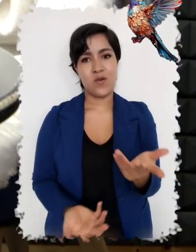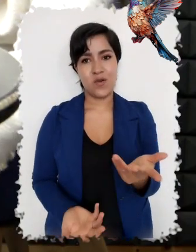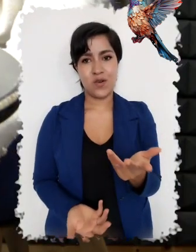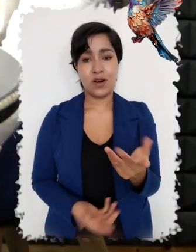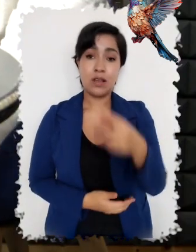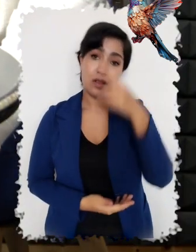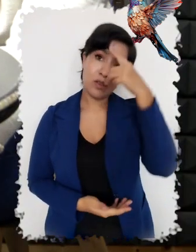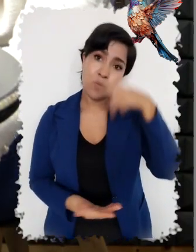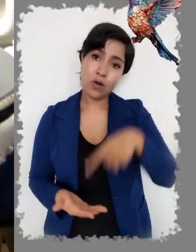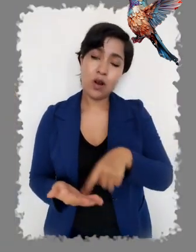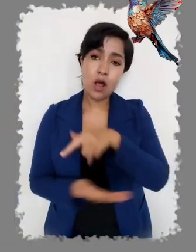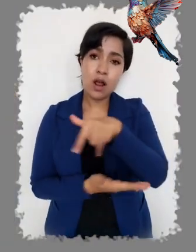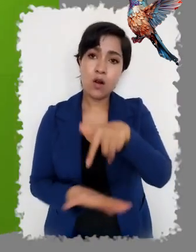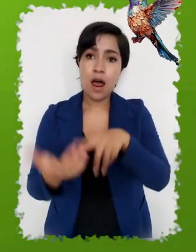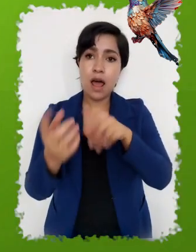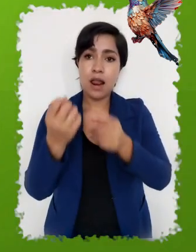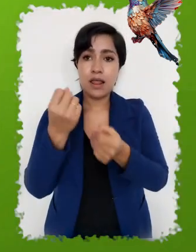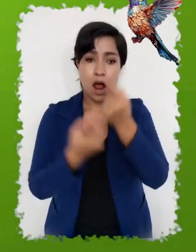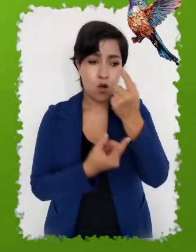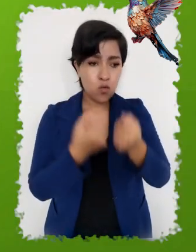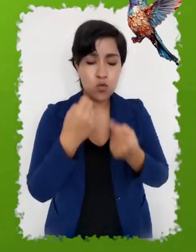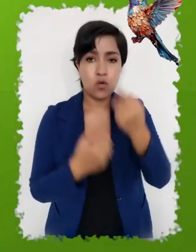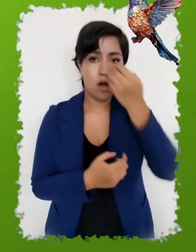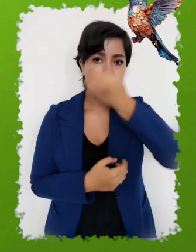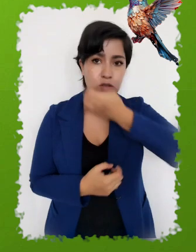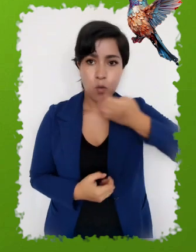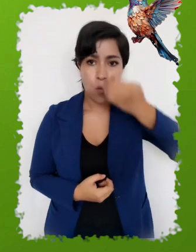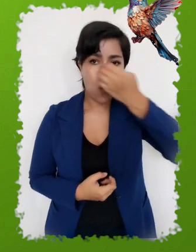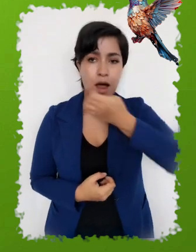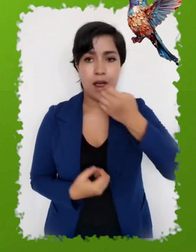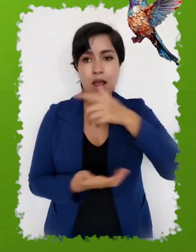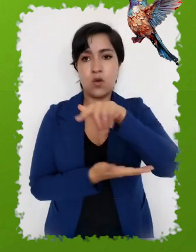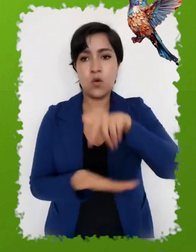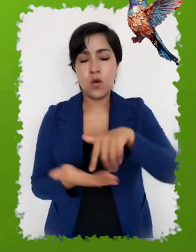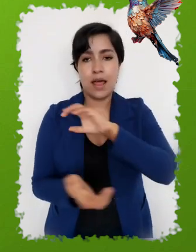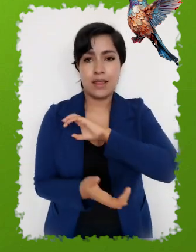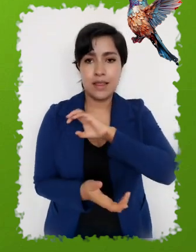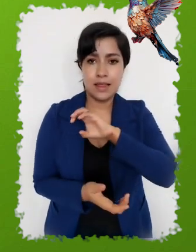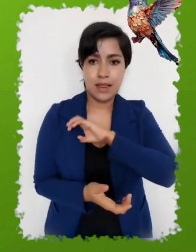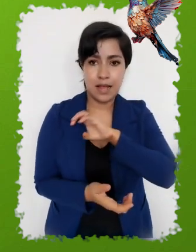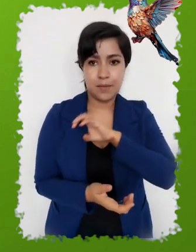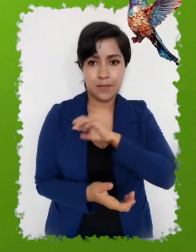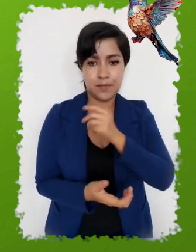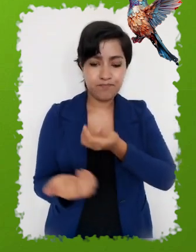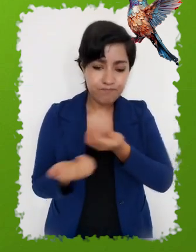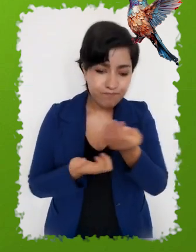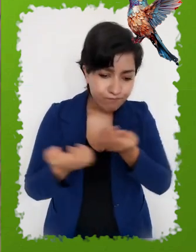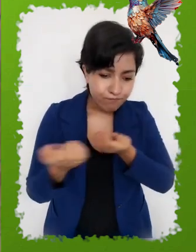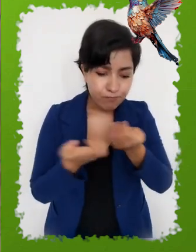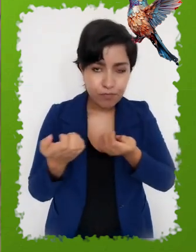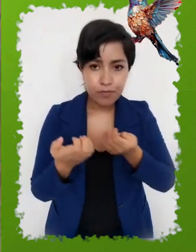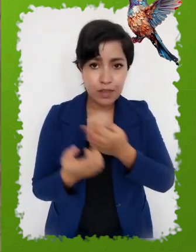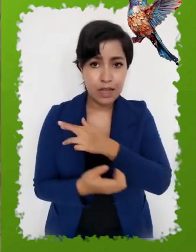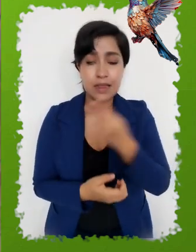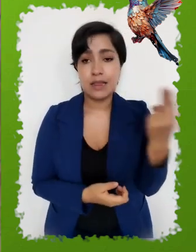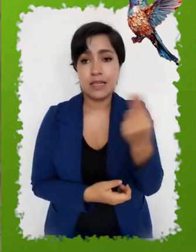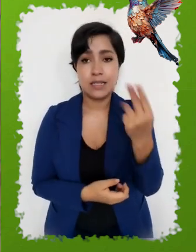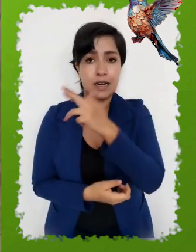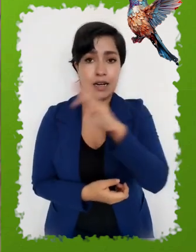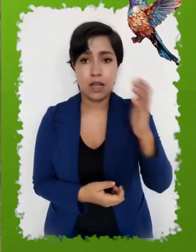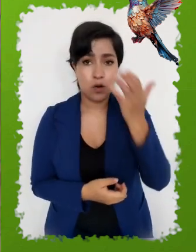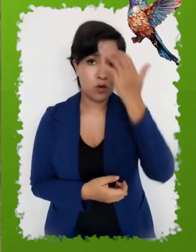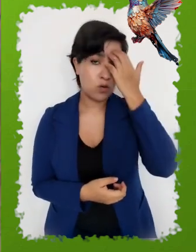creo que que en muchos espacios en muchas escuelas en muchos lugares de entrenamiento hace falta reconocer los